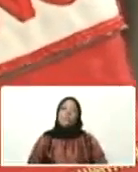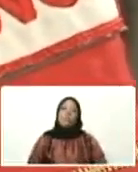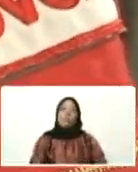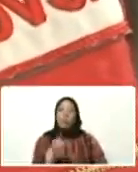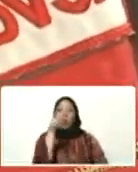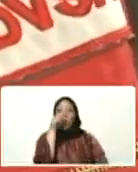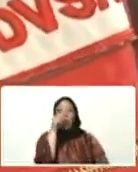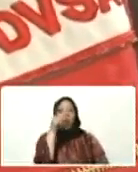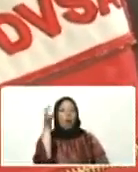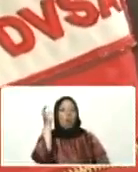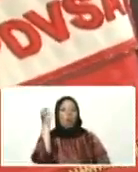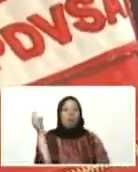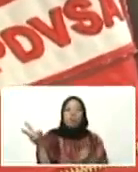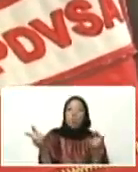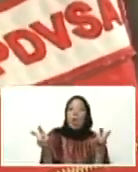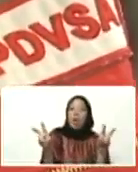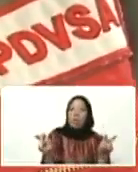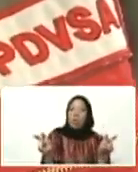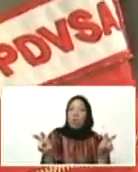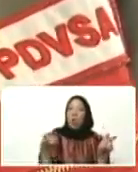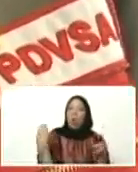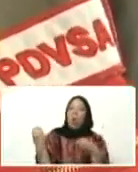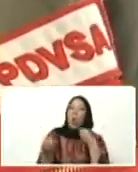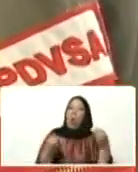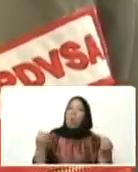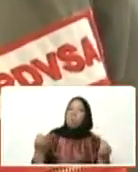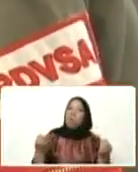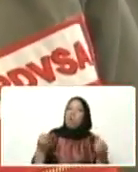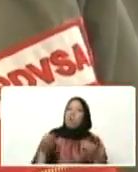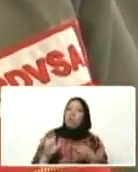hombre y una mujer son nuevos si tienen valores